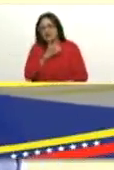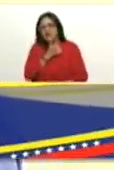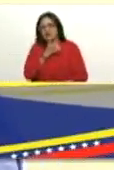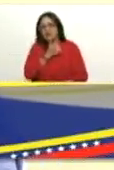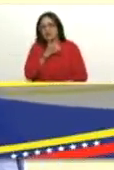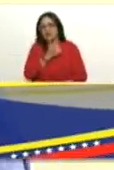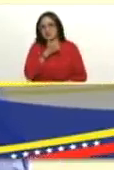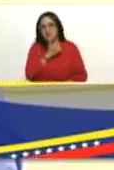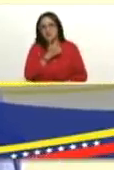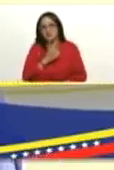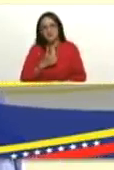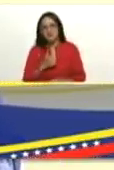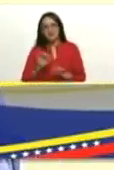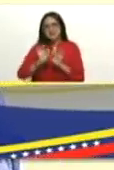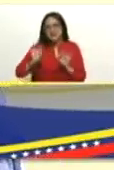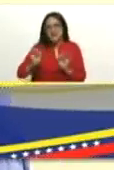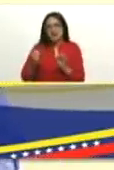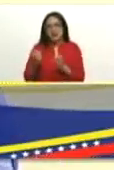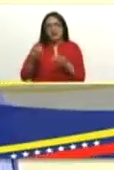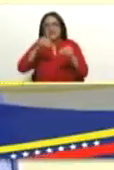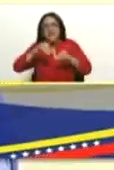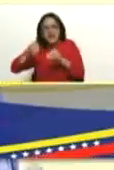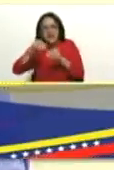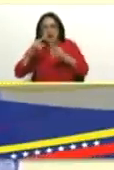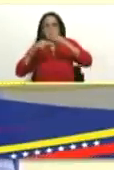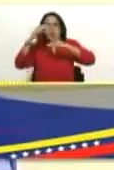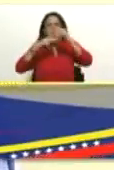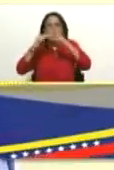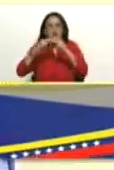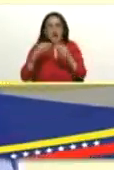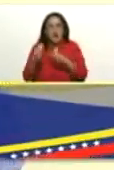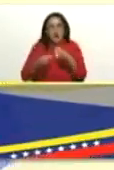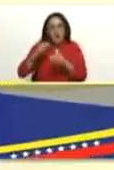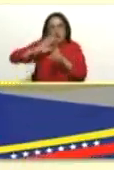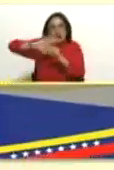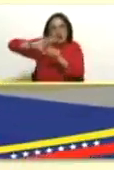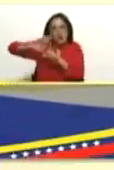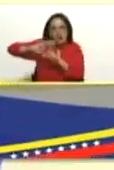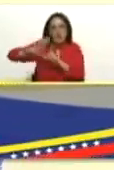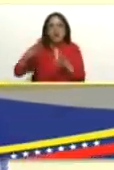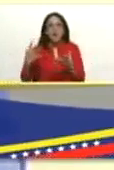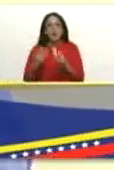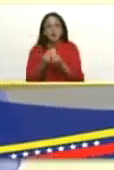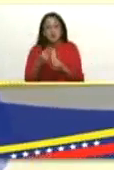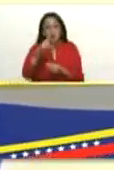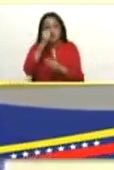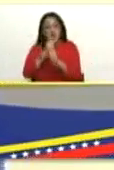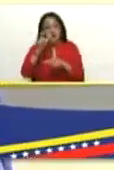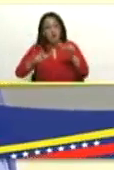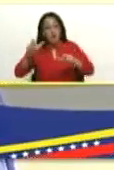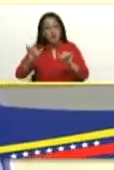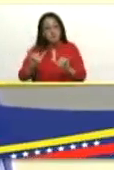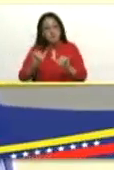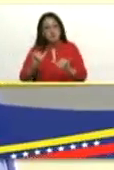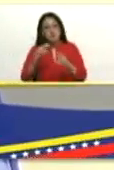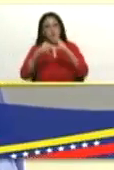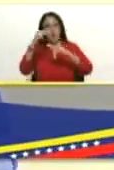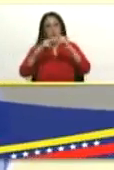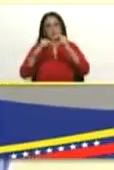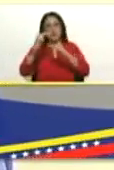Pariendo la cabilla, el cemento, el bloque, pariendo de la mano de la clase obrera, de los trabajadores de la